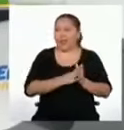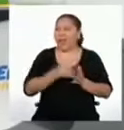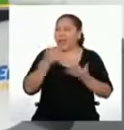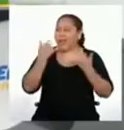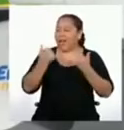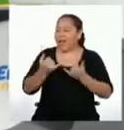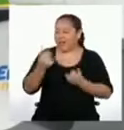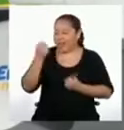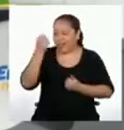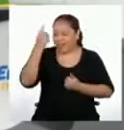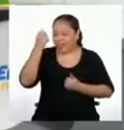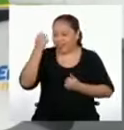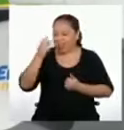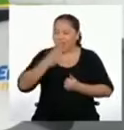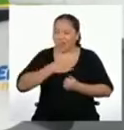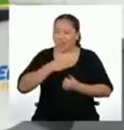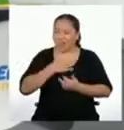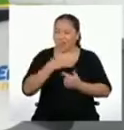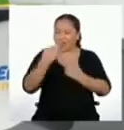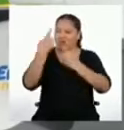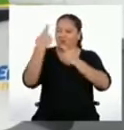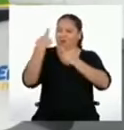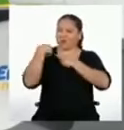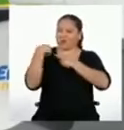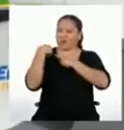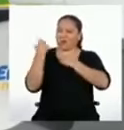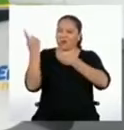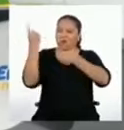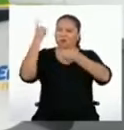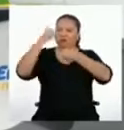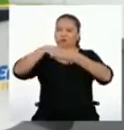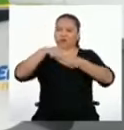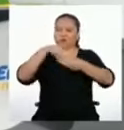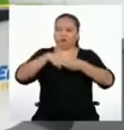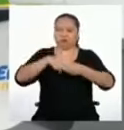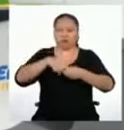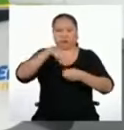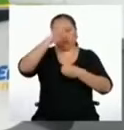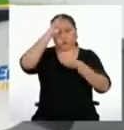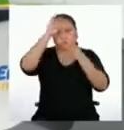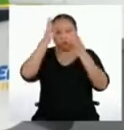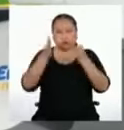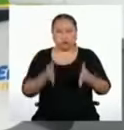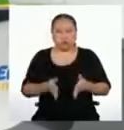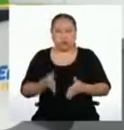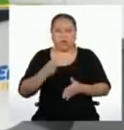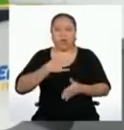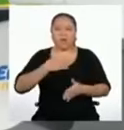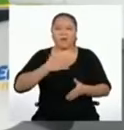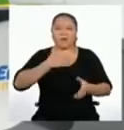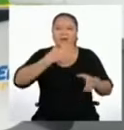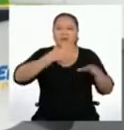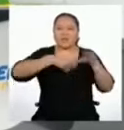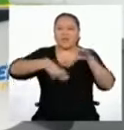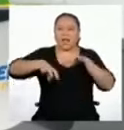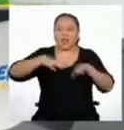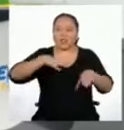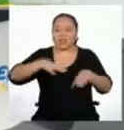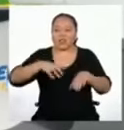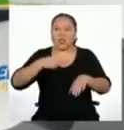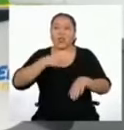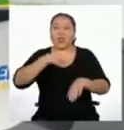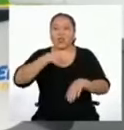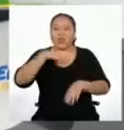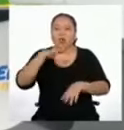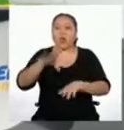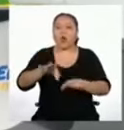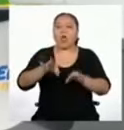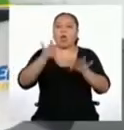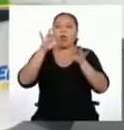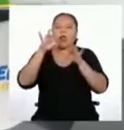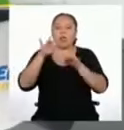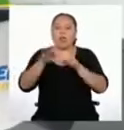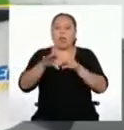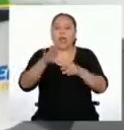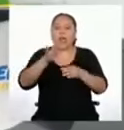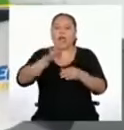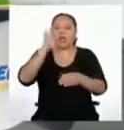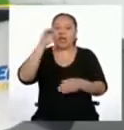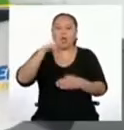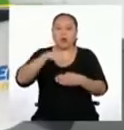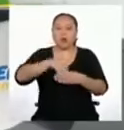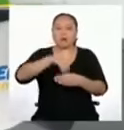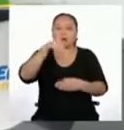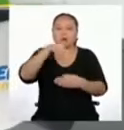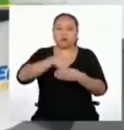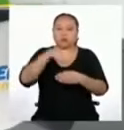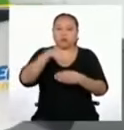mayor conciencia de mi responsabilidad como ciudadana y de mis acciones al momento de elegir autoridades y representantes, porque